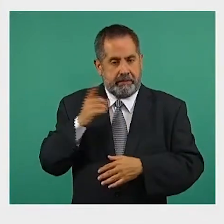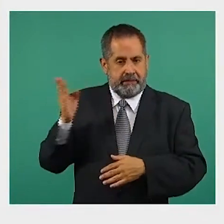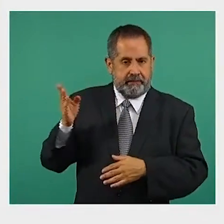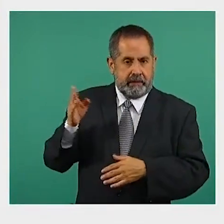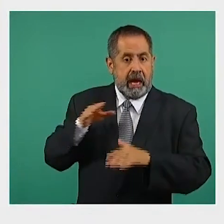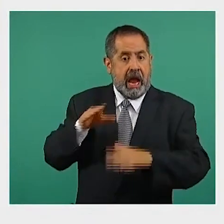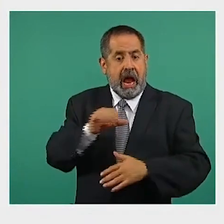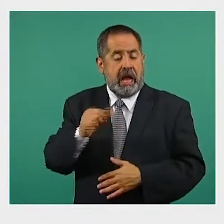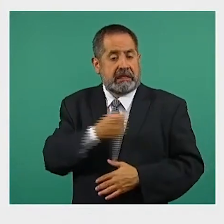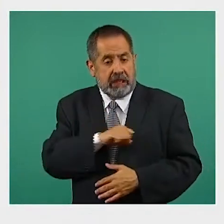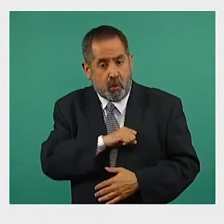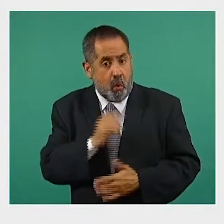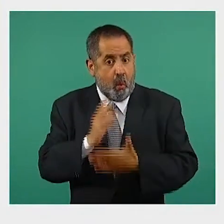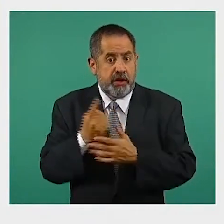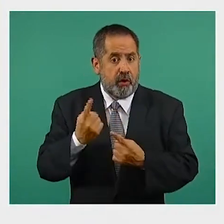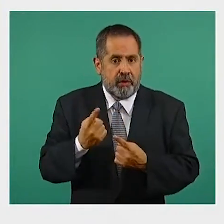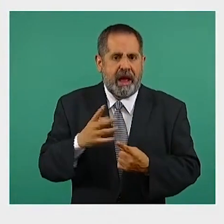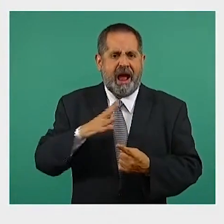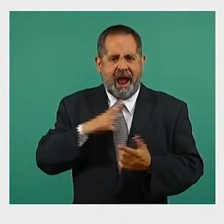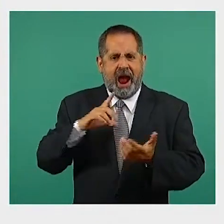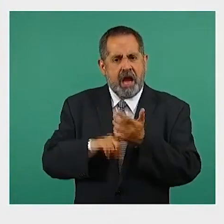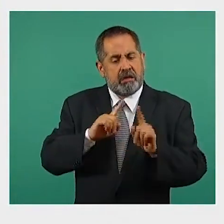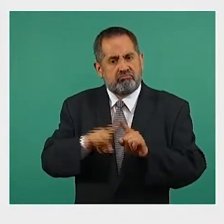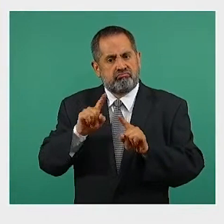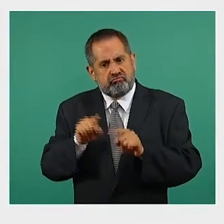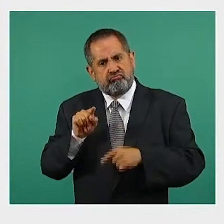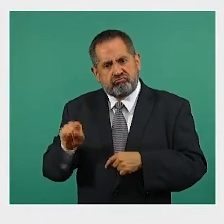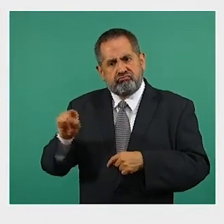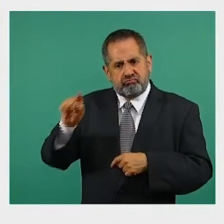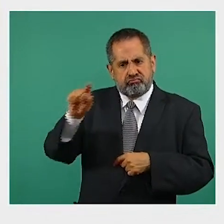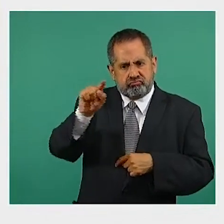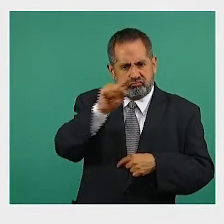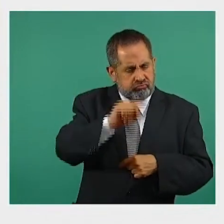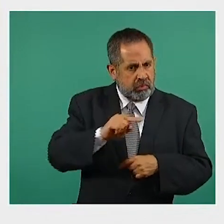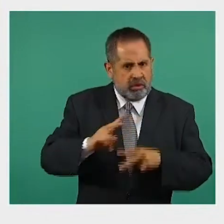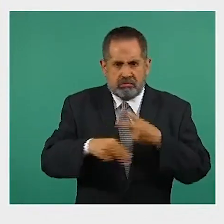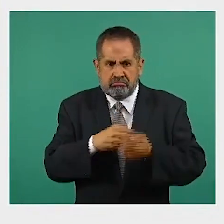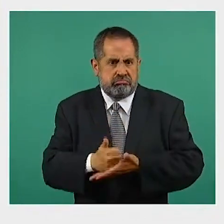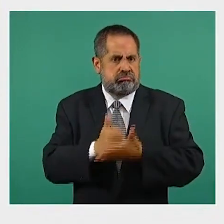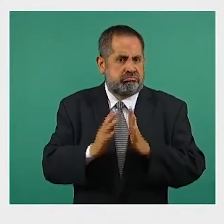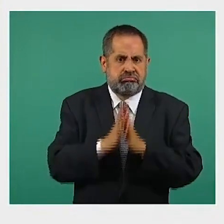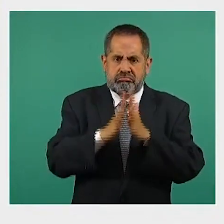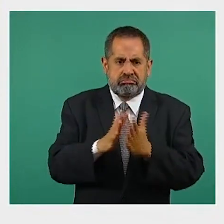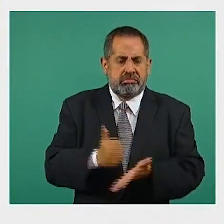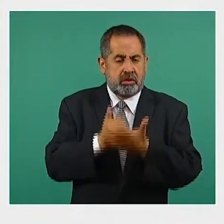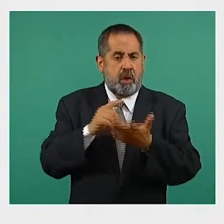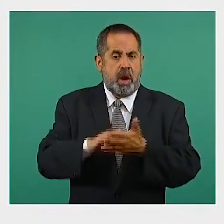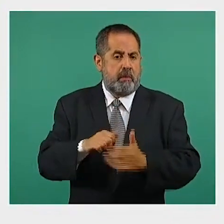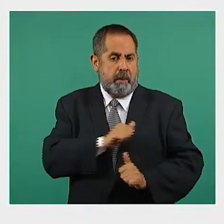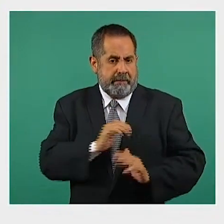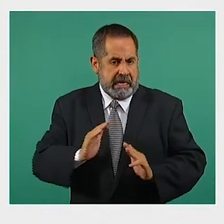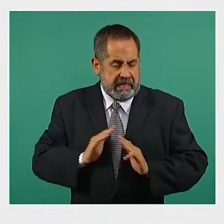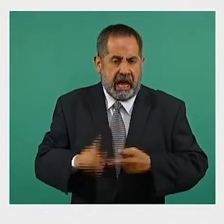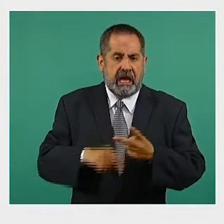sector salud, pero no solamente el sector salud, tenemos muchos otros sectores que en la operación tienen una participación muy activa, las Fuerzas